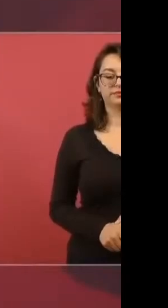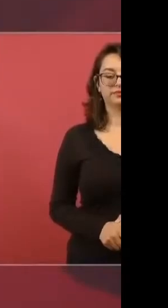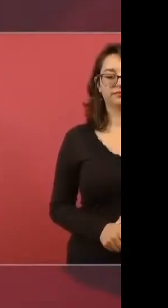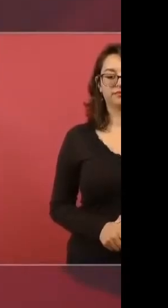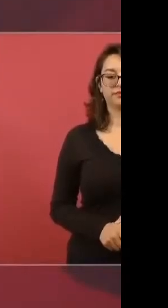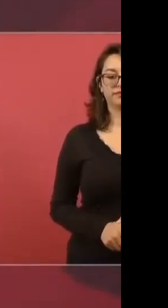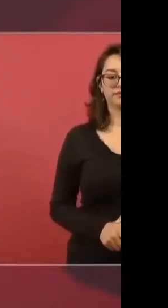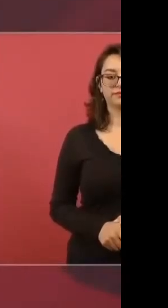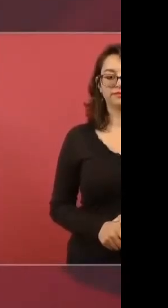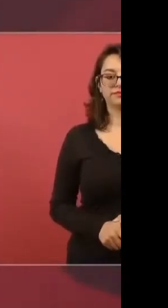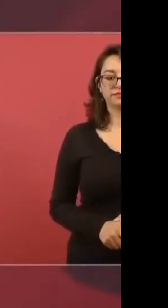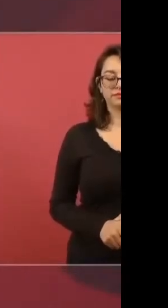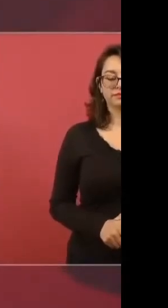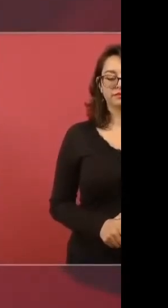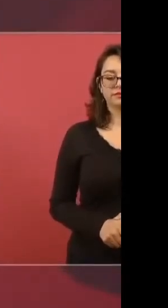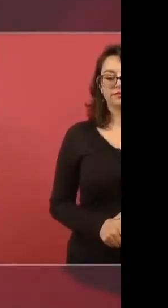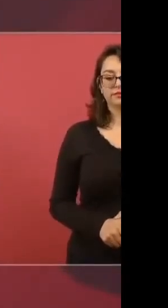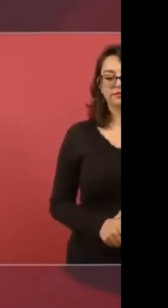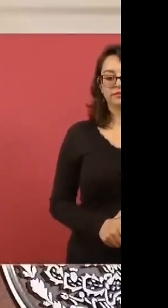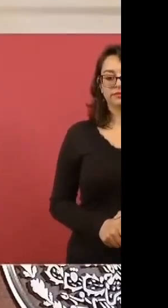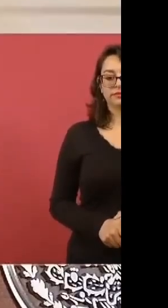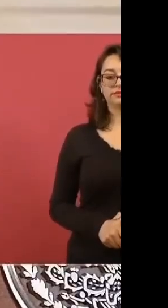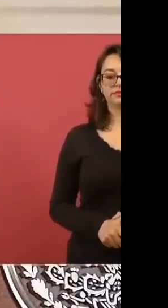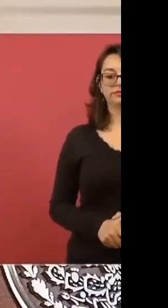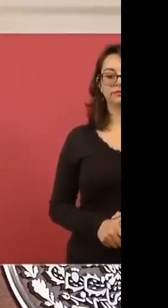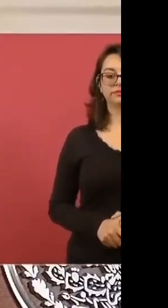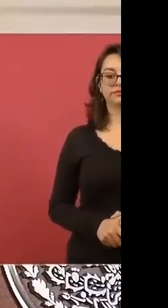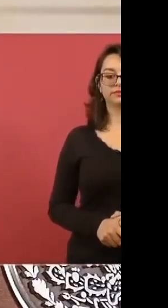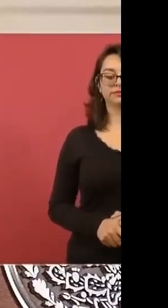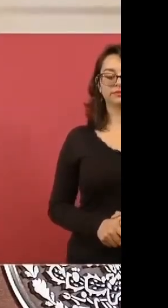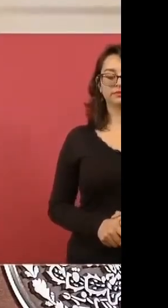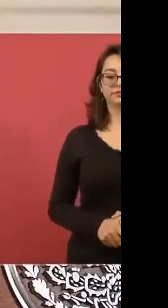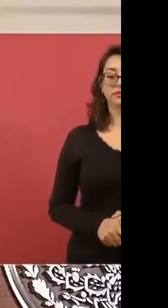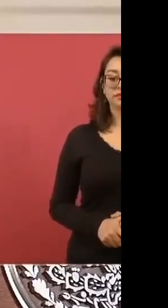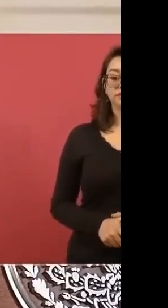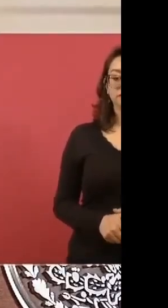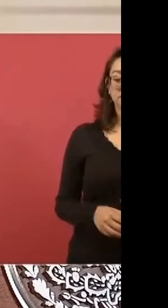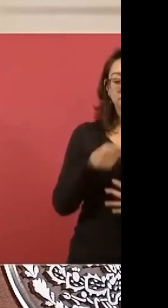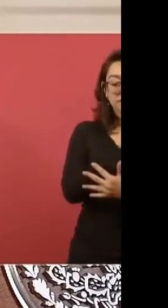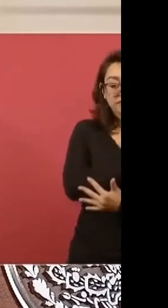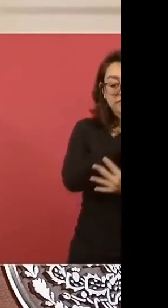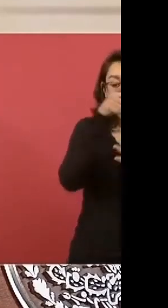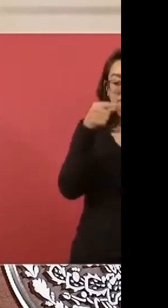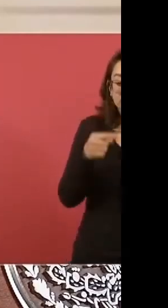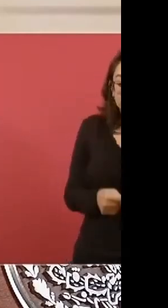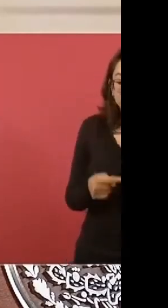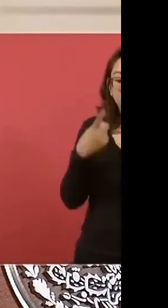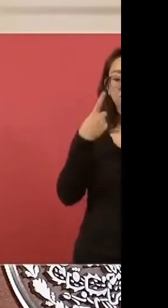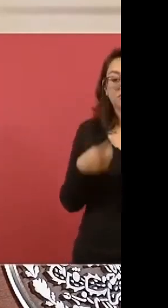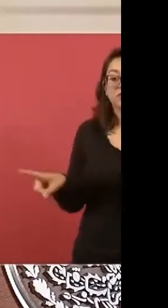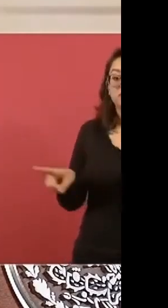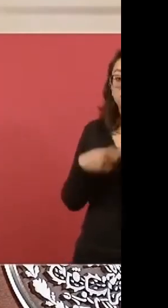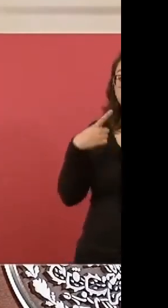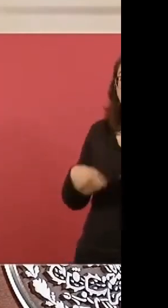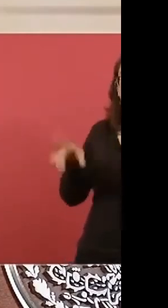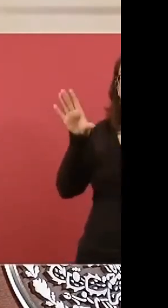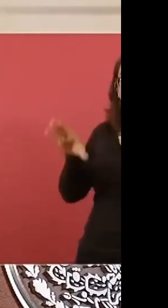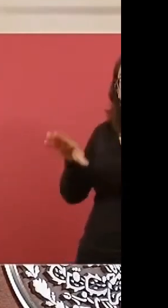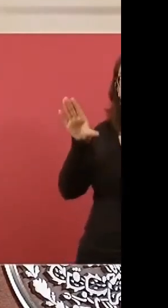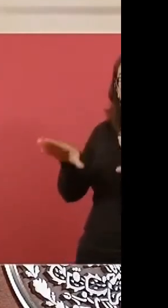no crean que que eso da este caché